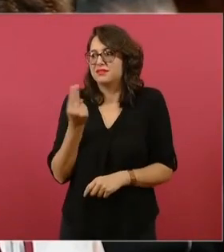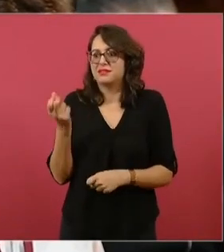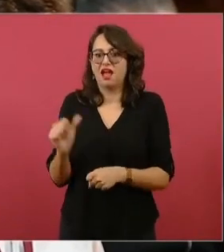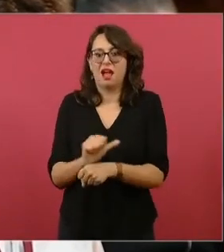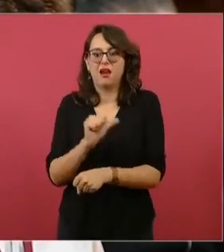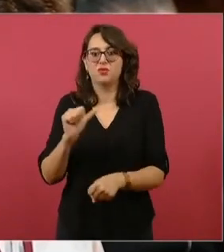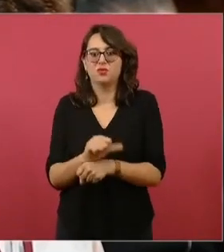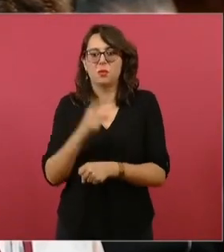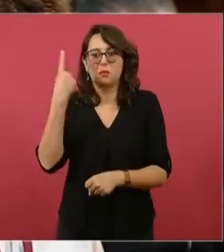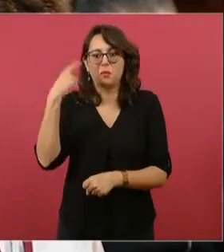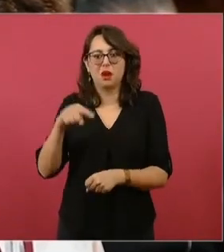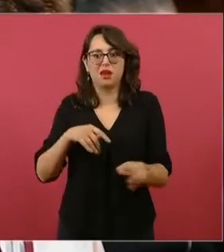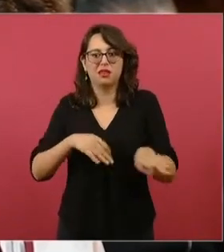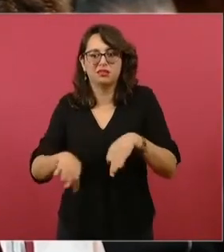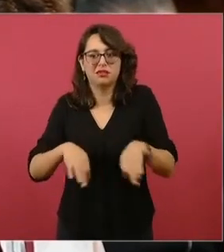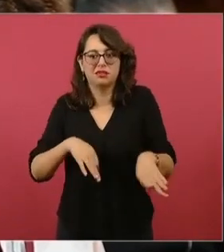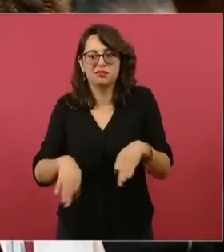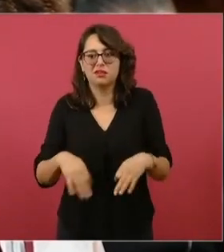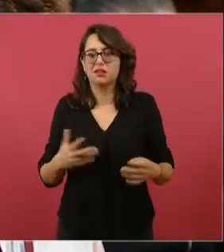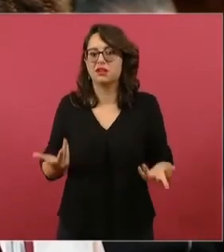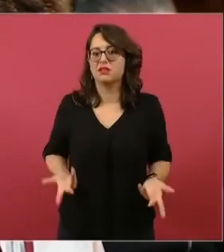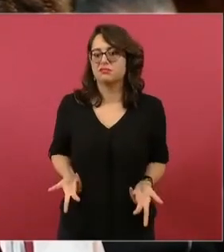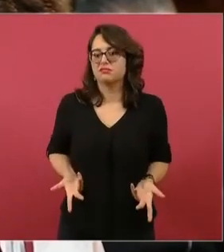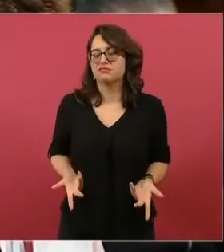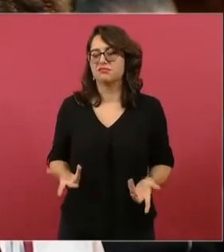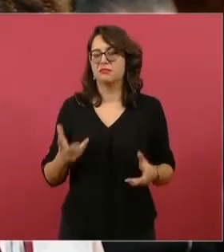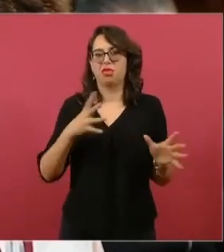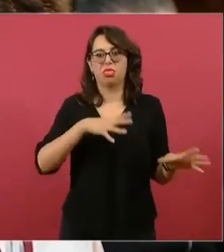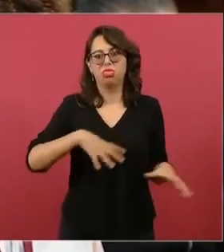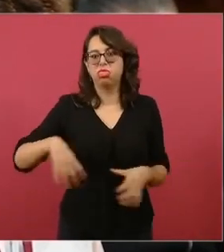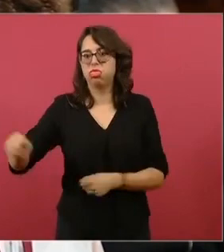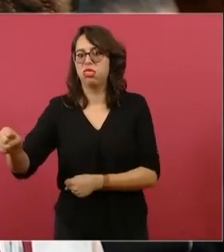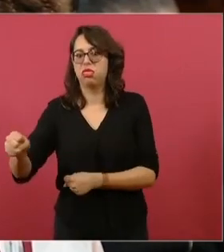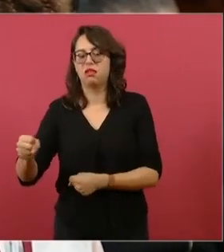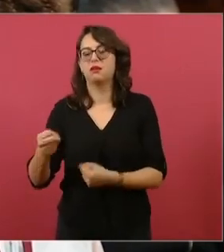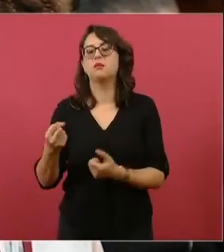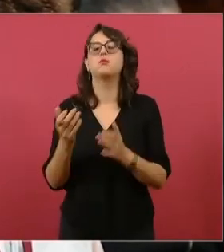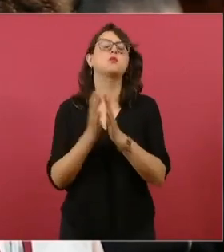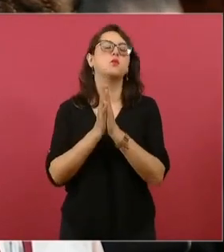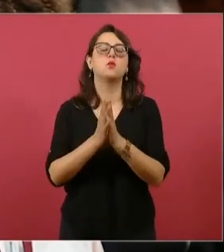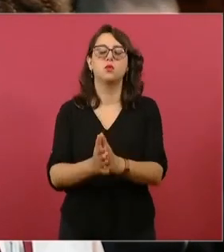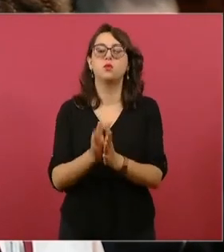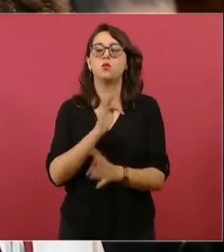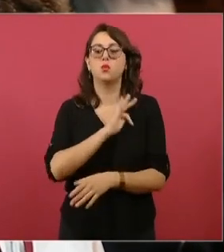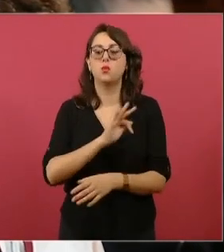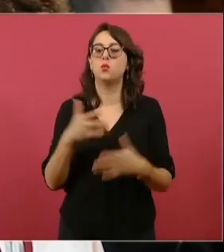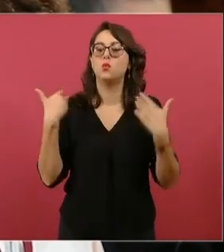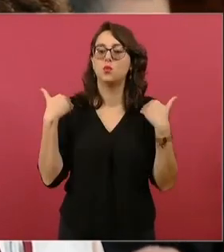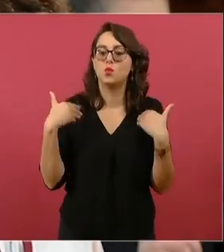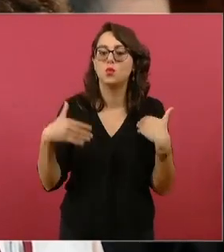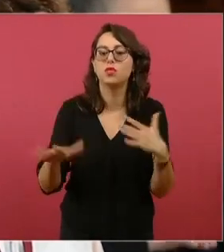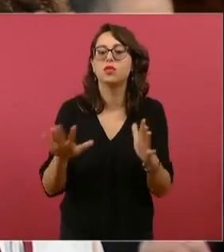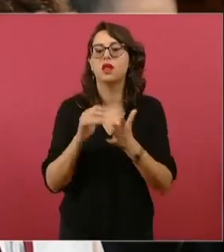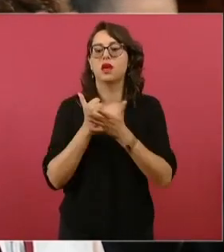le pide su valiosa ayuda, y al recién nombrado titular de Aduanas México su